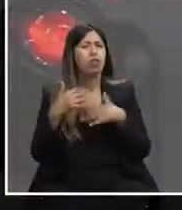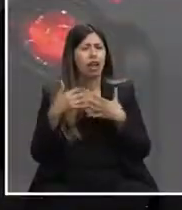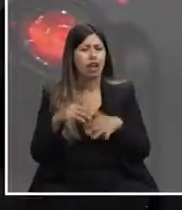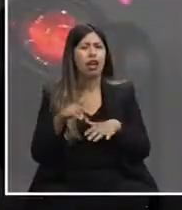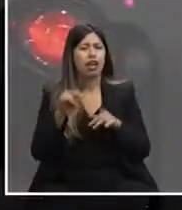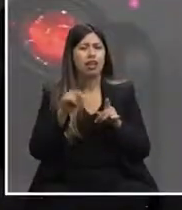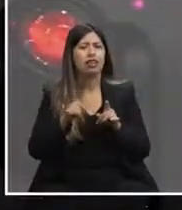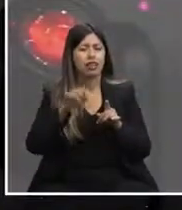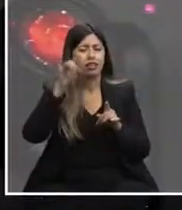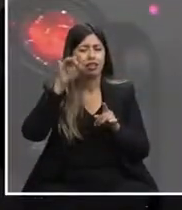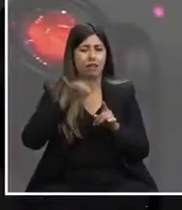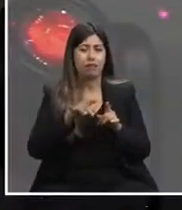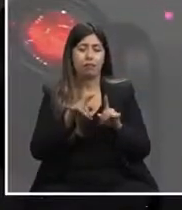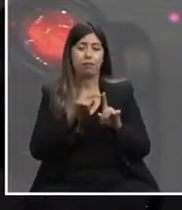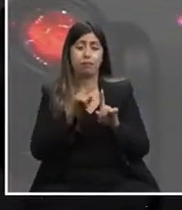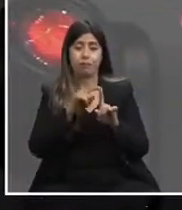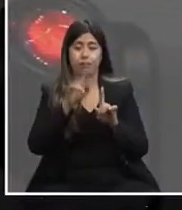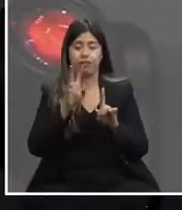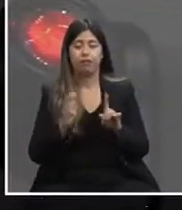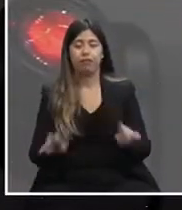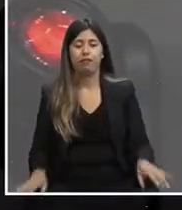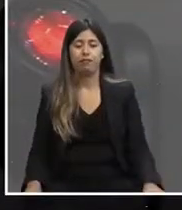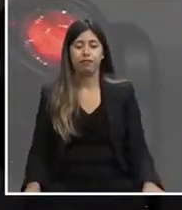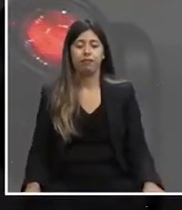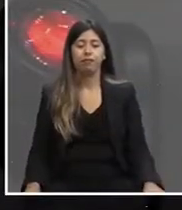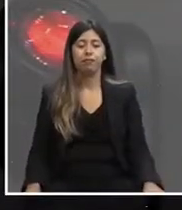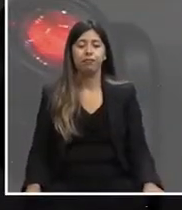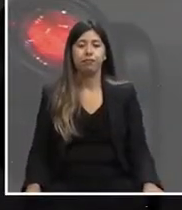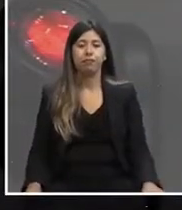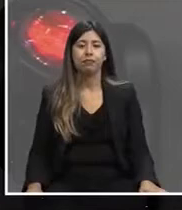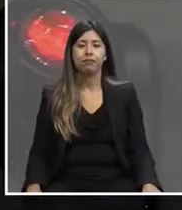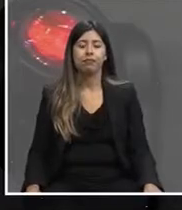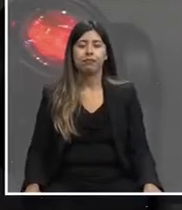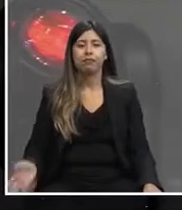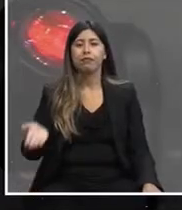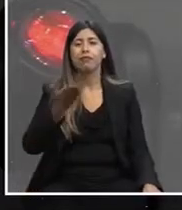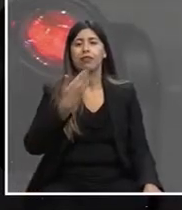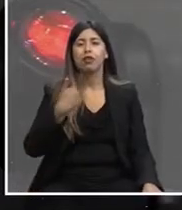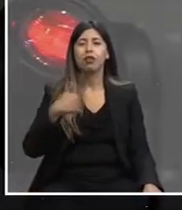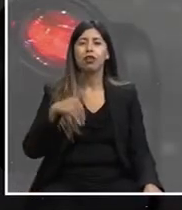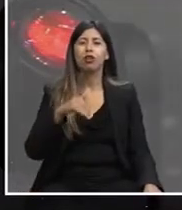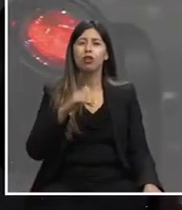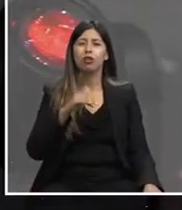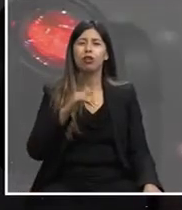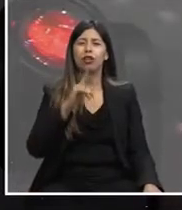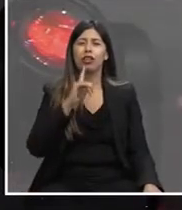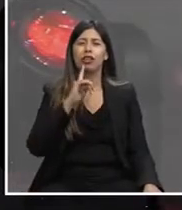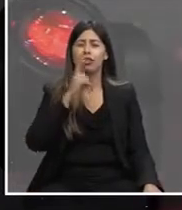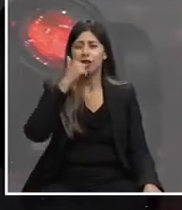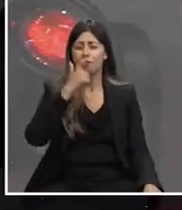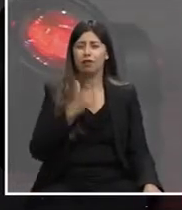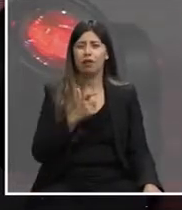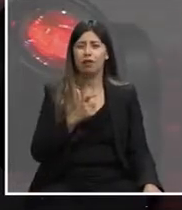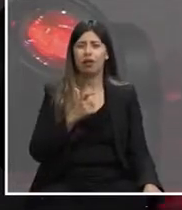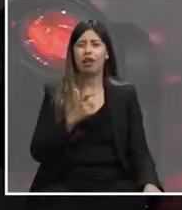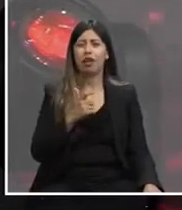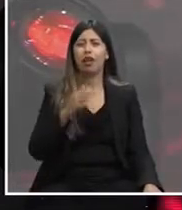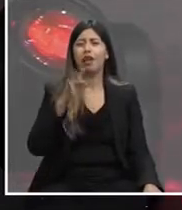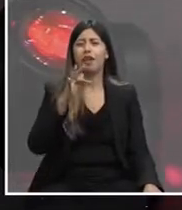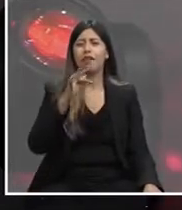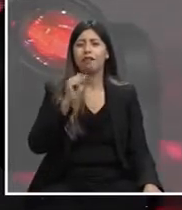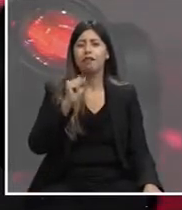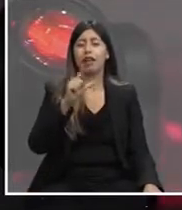cuenta. Una de esas es que nosotros somos entes falibles. O sea, somos personas